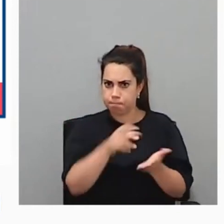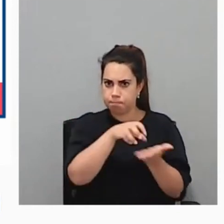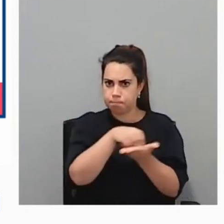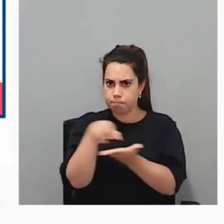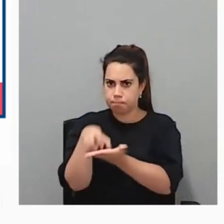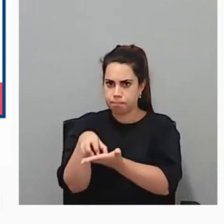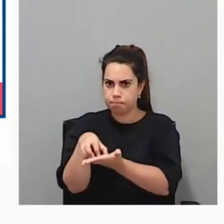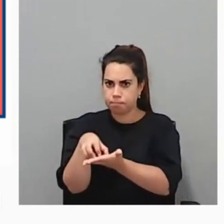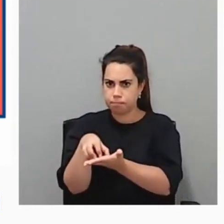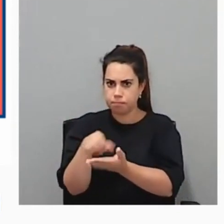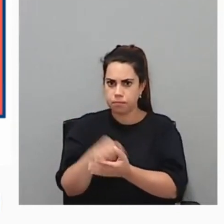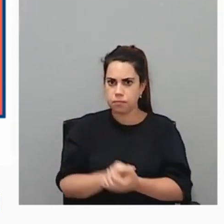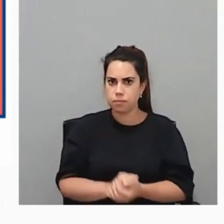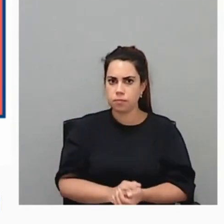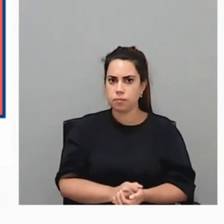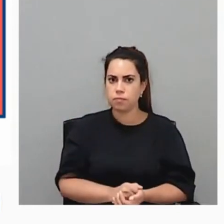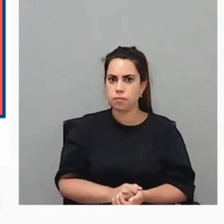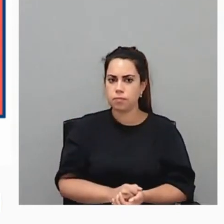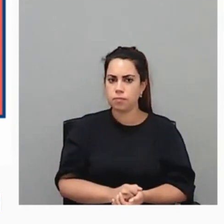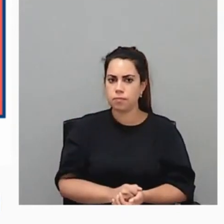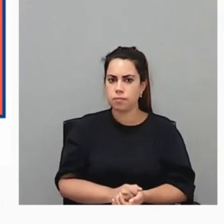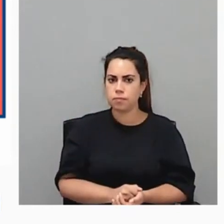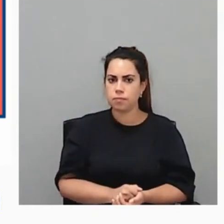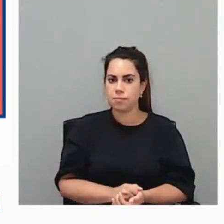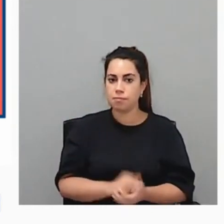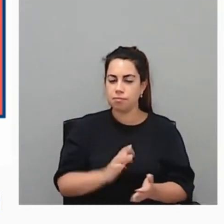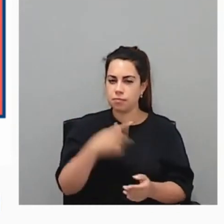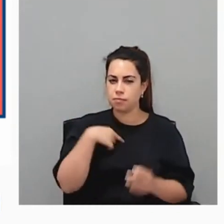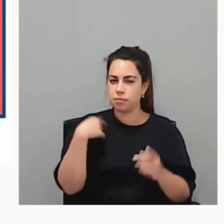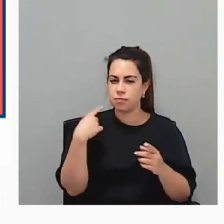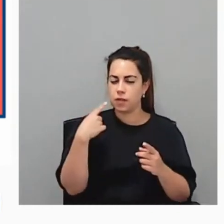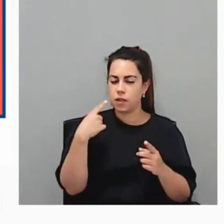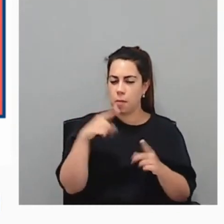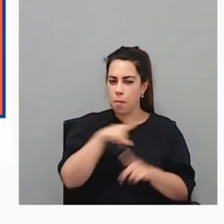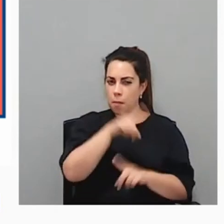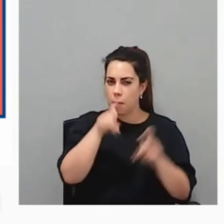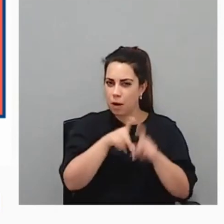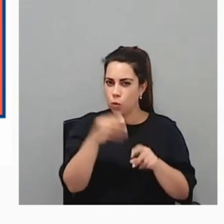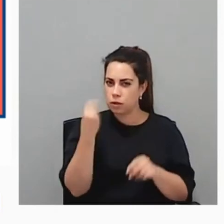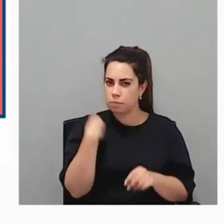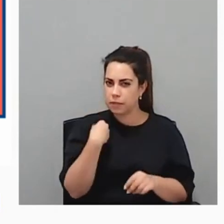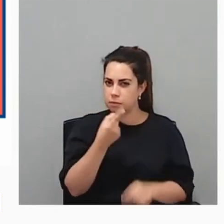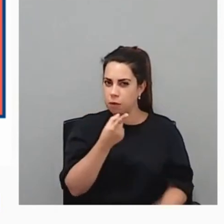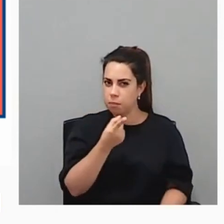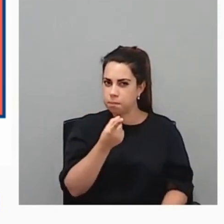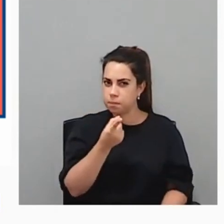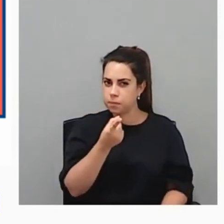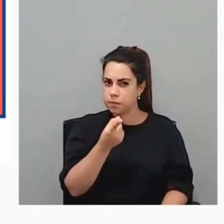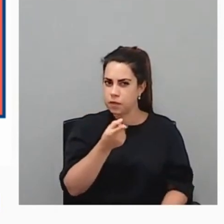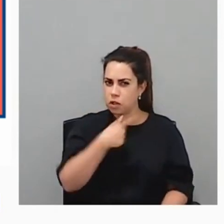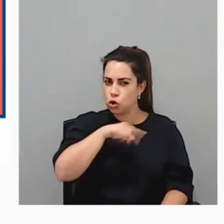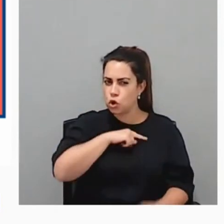desarrollo posterior. Y nos hicimos esta pregunta, ¿no?, que ¿cómo creamos una escuela que